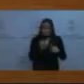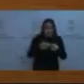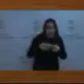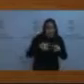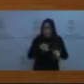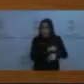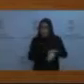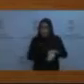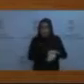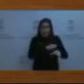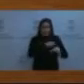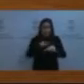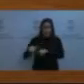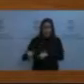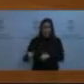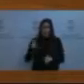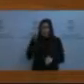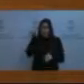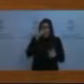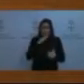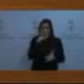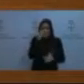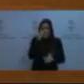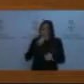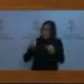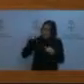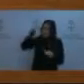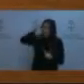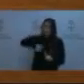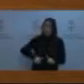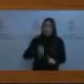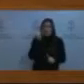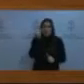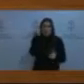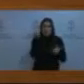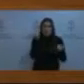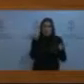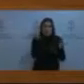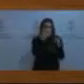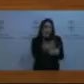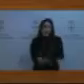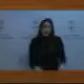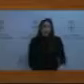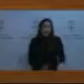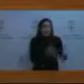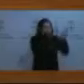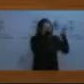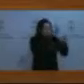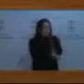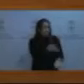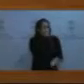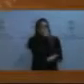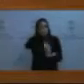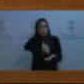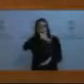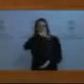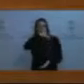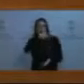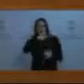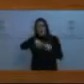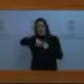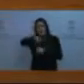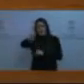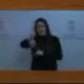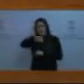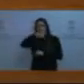gobierno. No la tienen, porque después de 30 años no la tienen. Y usted nos plantea aquí una serie de